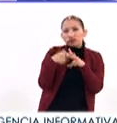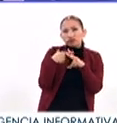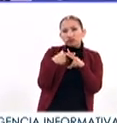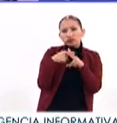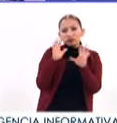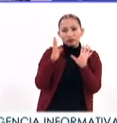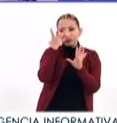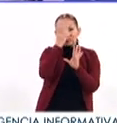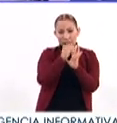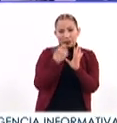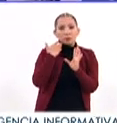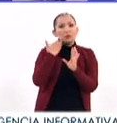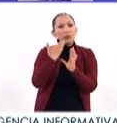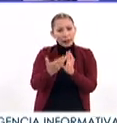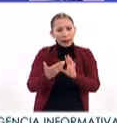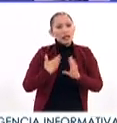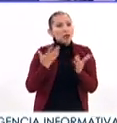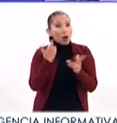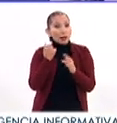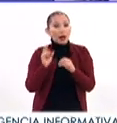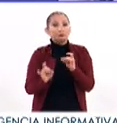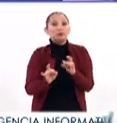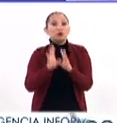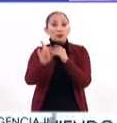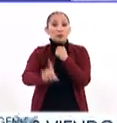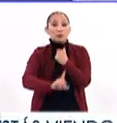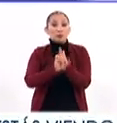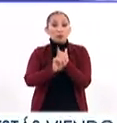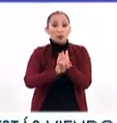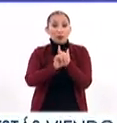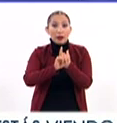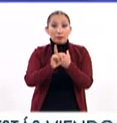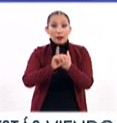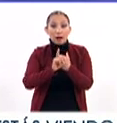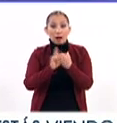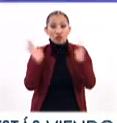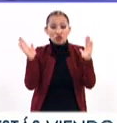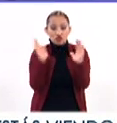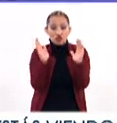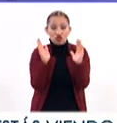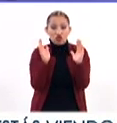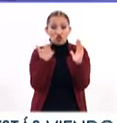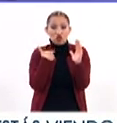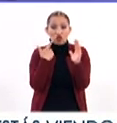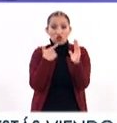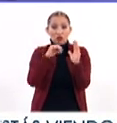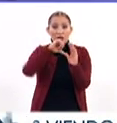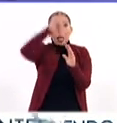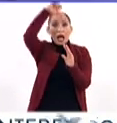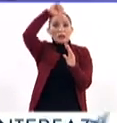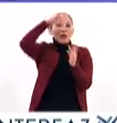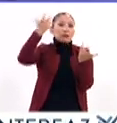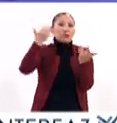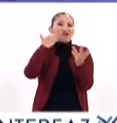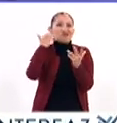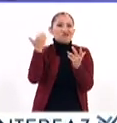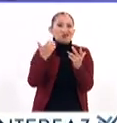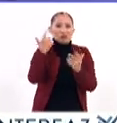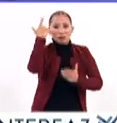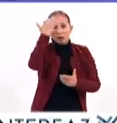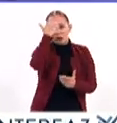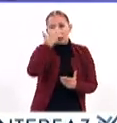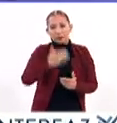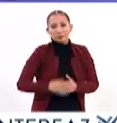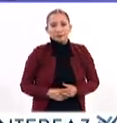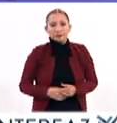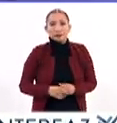sea estética, sea agradable y que no alguien vaya a hacer una bandera mexicana así de cortita y así de alta porque la deformaría totalmente,